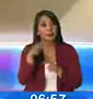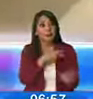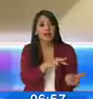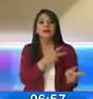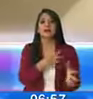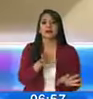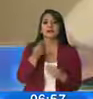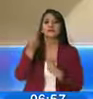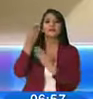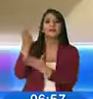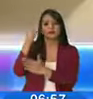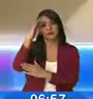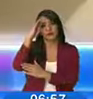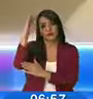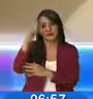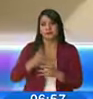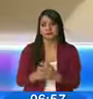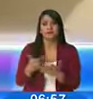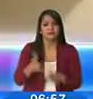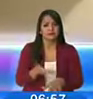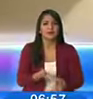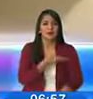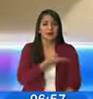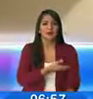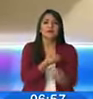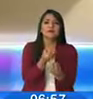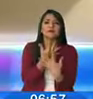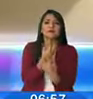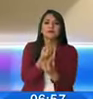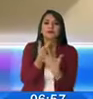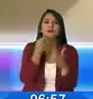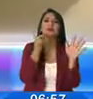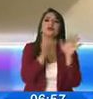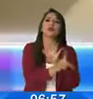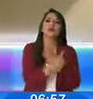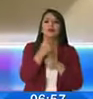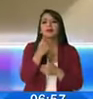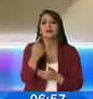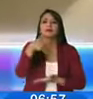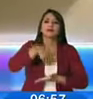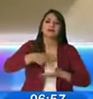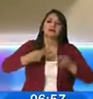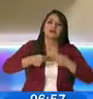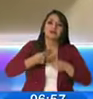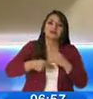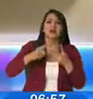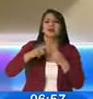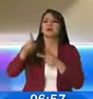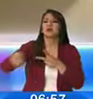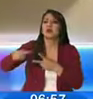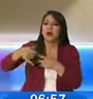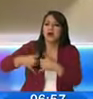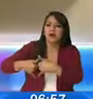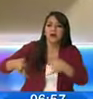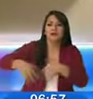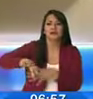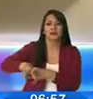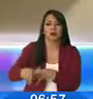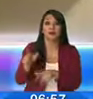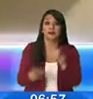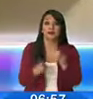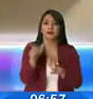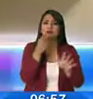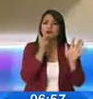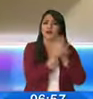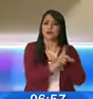tenido conocimiento que había robos permanentes en los centros comerciales. Y bueno, tenemos información de que algunas personas